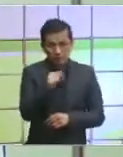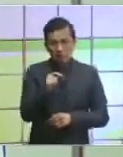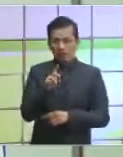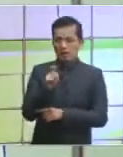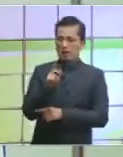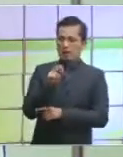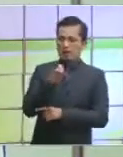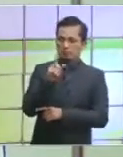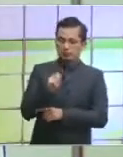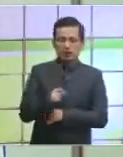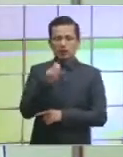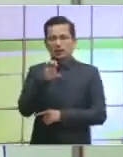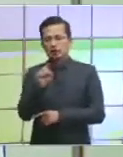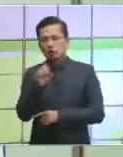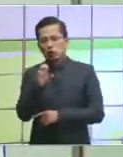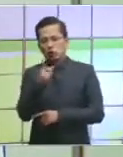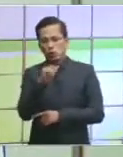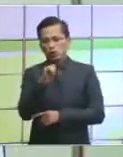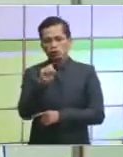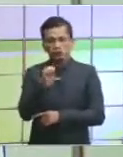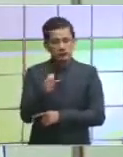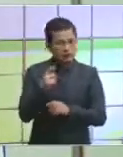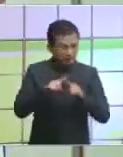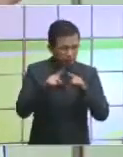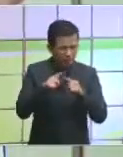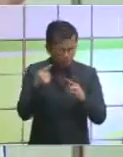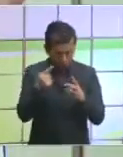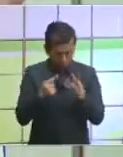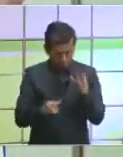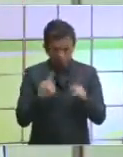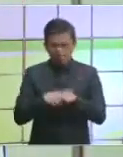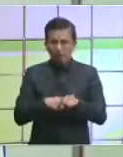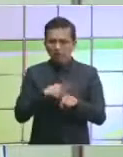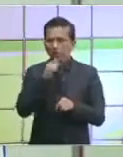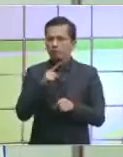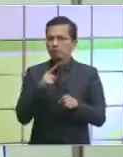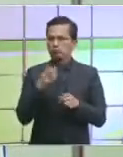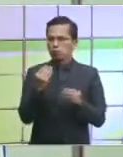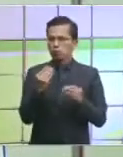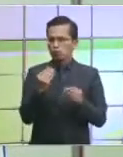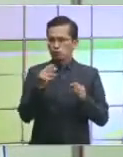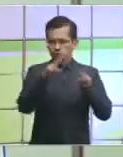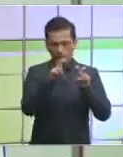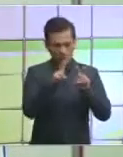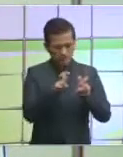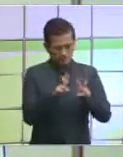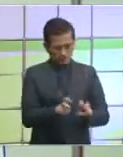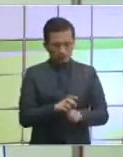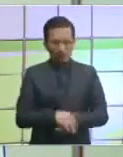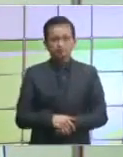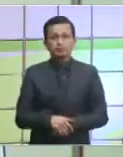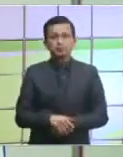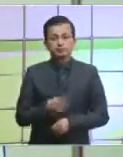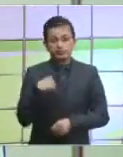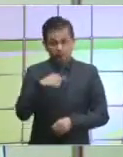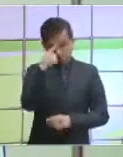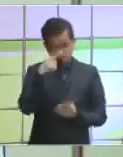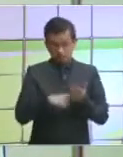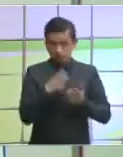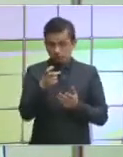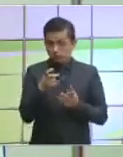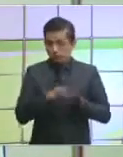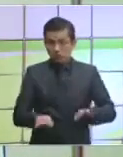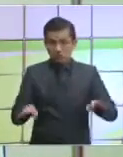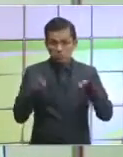esto solo esforzar más y atrás de eso en un montón de asuntos entonces esto también me parece que es un tema importantísimo en